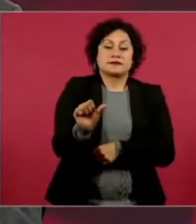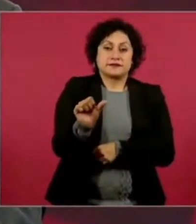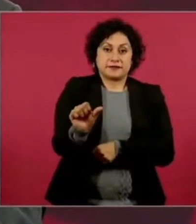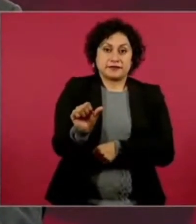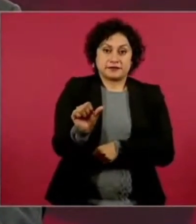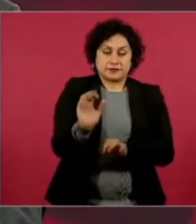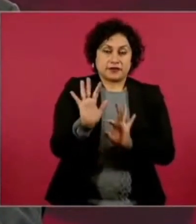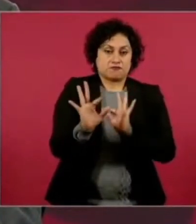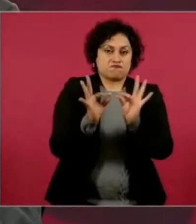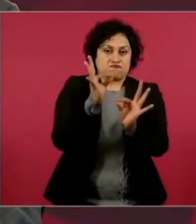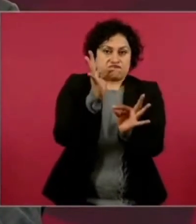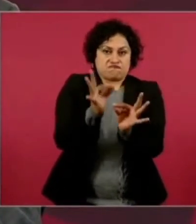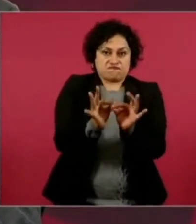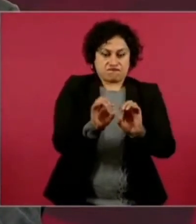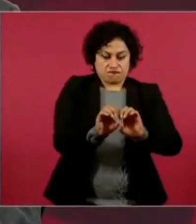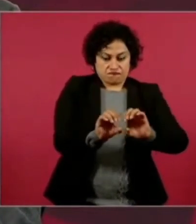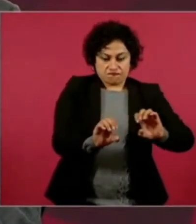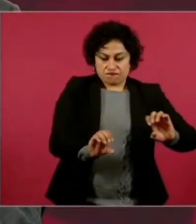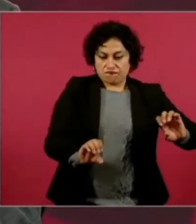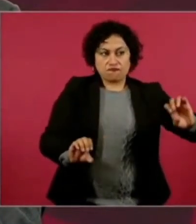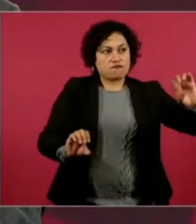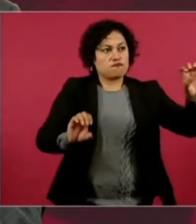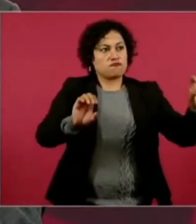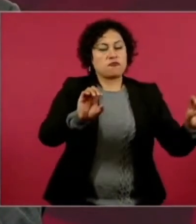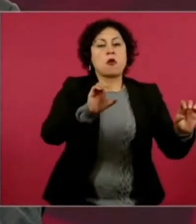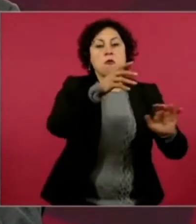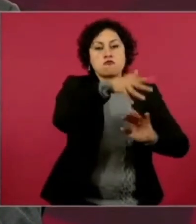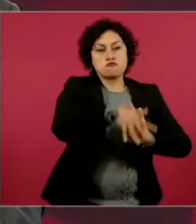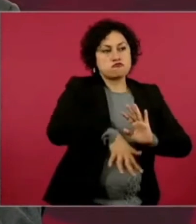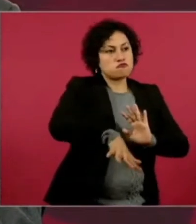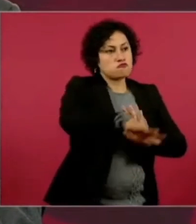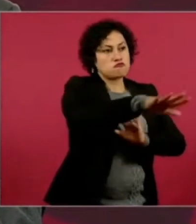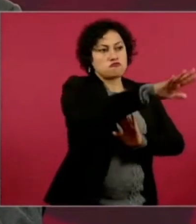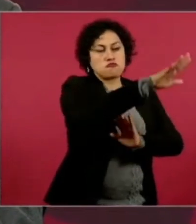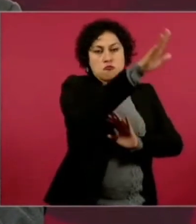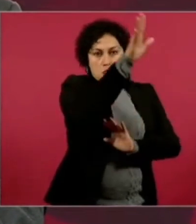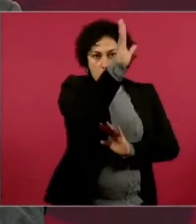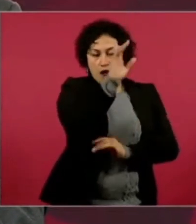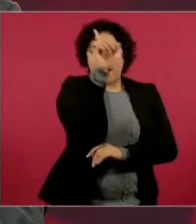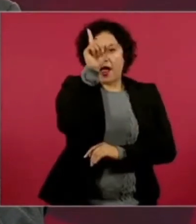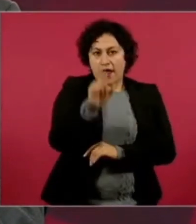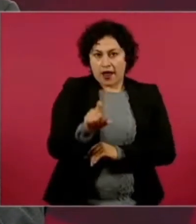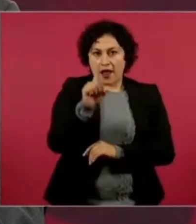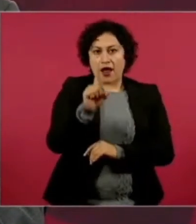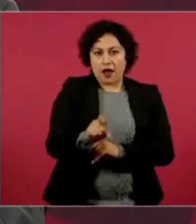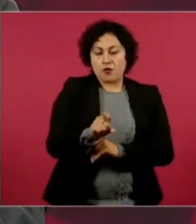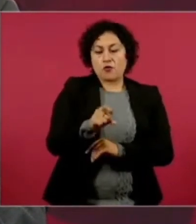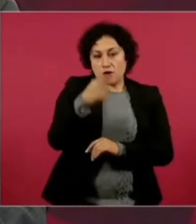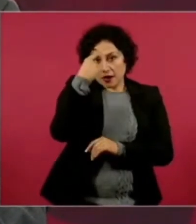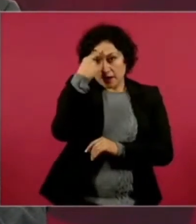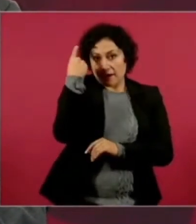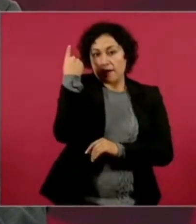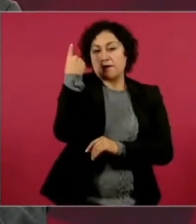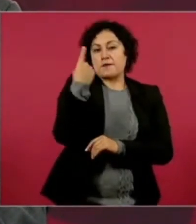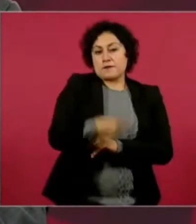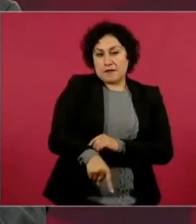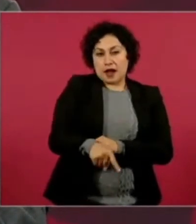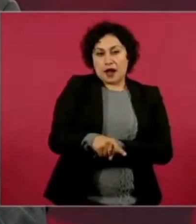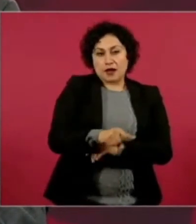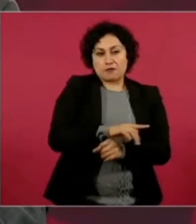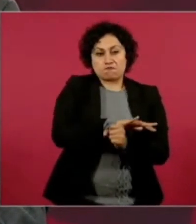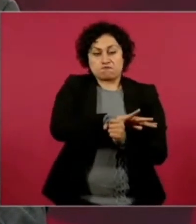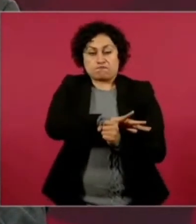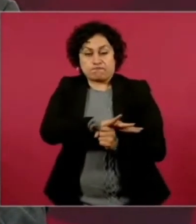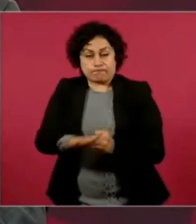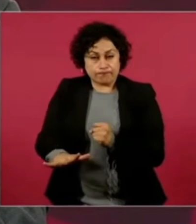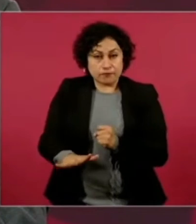el ducto, el acueducto, a toda su capacidad, 5.000 litros